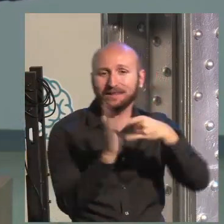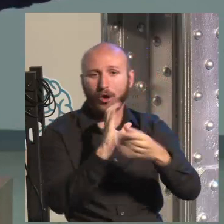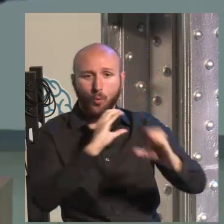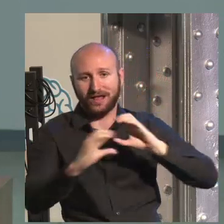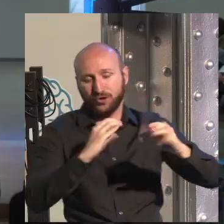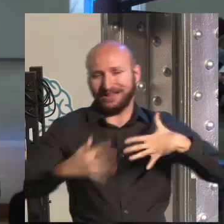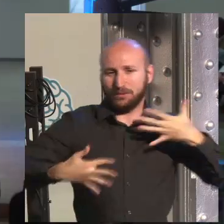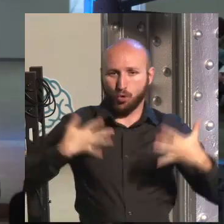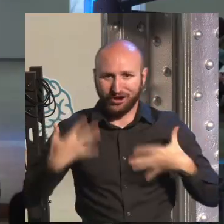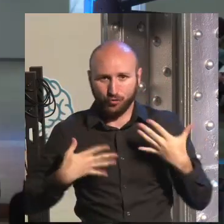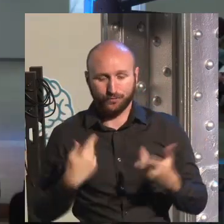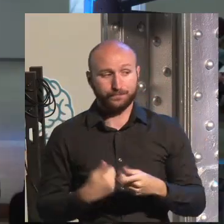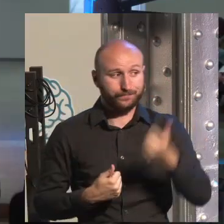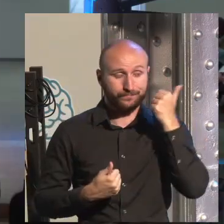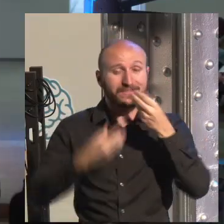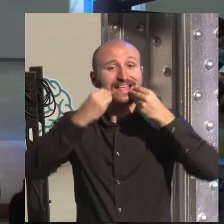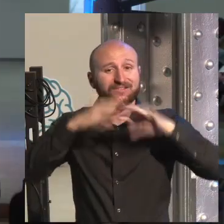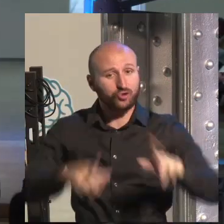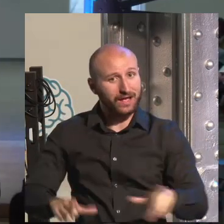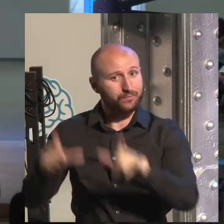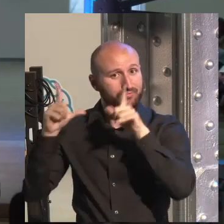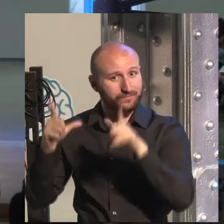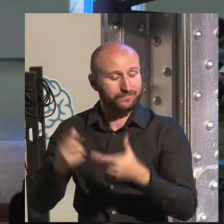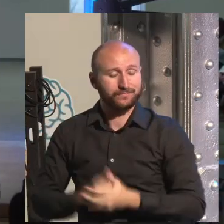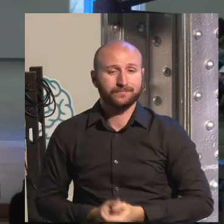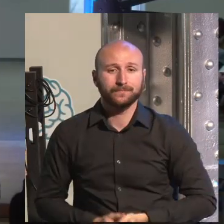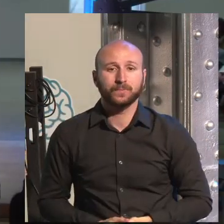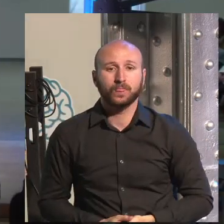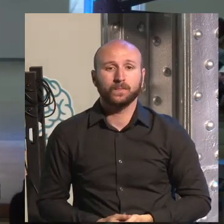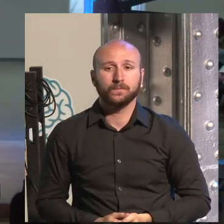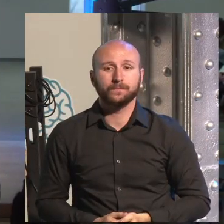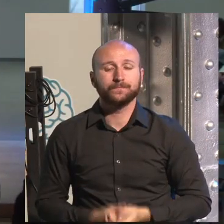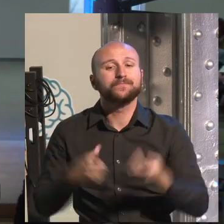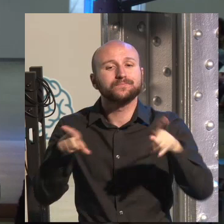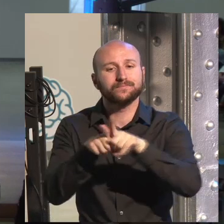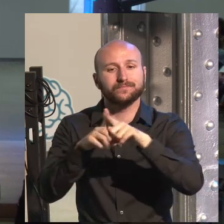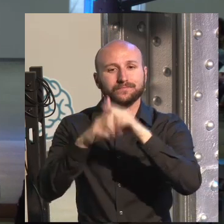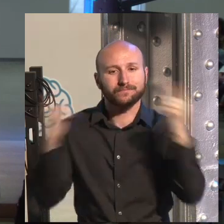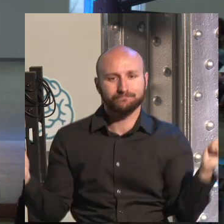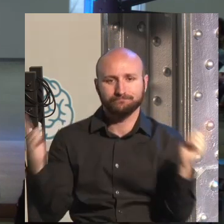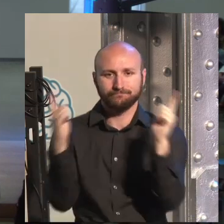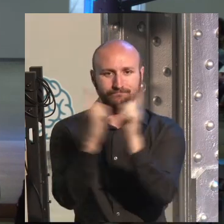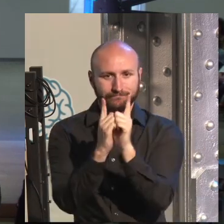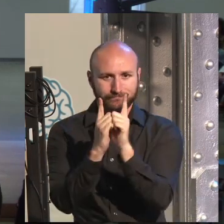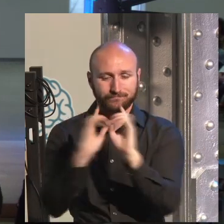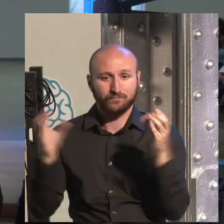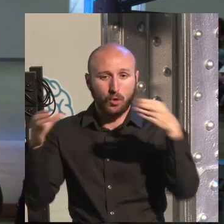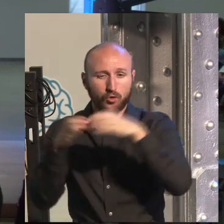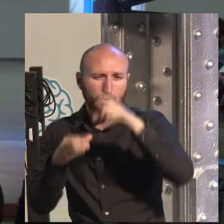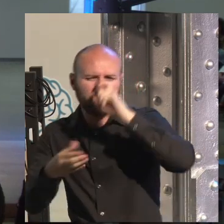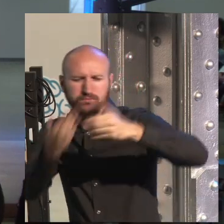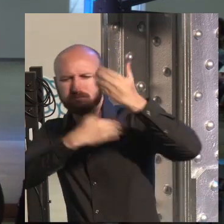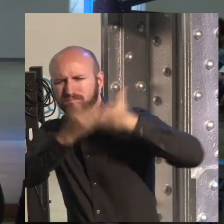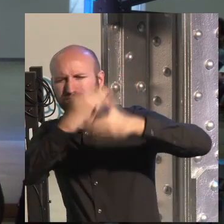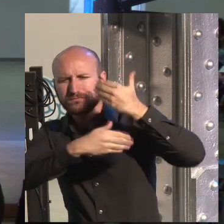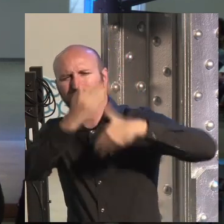aquí tenemos una historia, la historia con la que termino esta historia, es la historia de un encuentro entre neandertales y... Hay unos